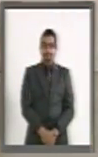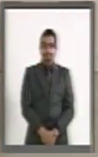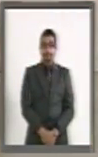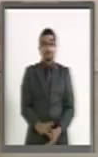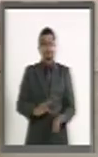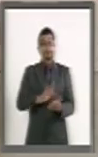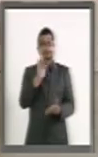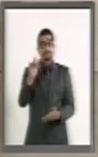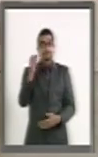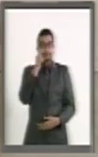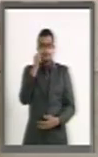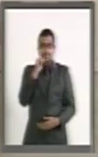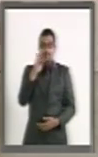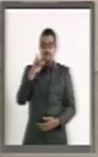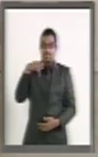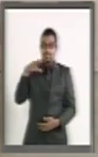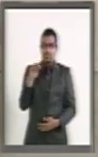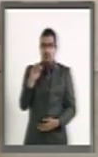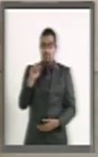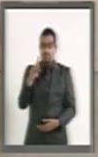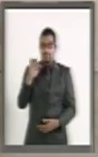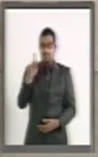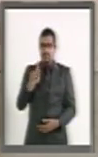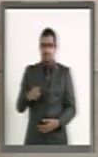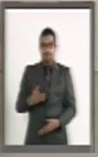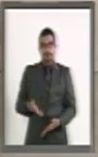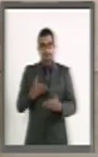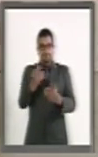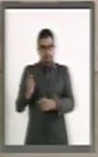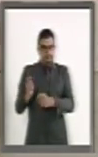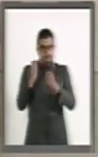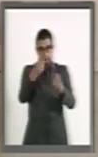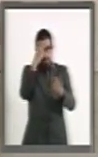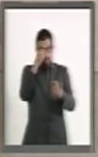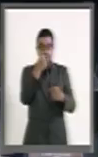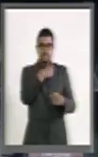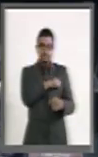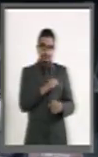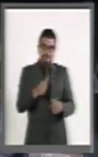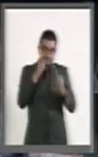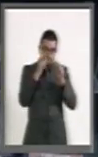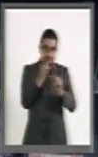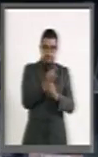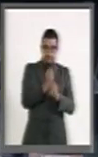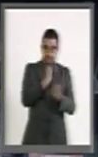Gracias, senador Francisco Salvador López Brito. Túrnese a las Comisiones Unidas de Salud y de Estudios Legislativos.